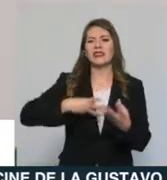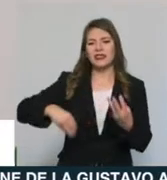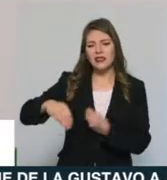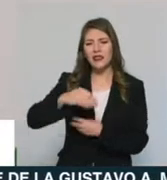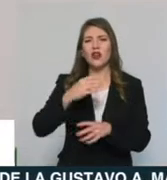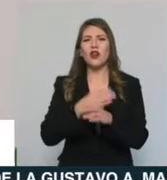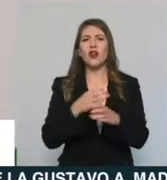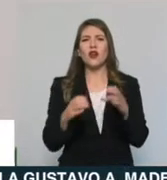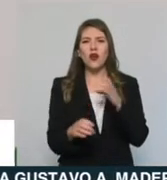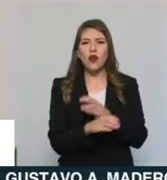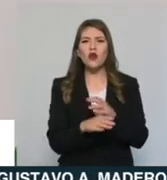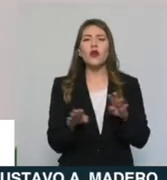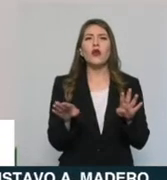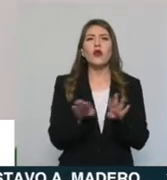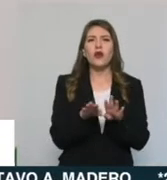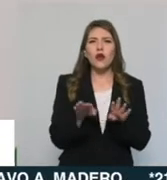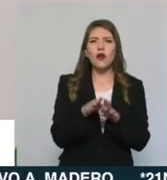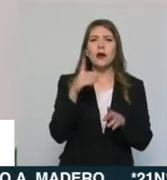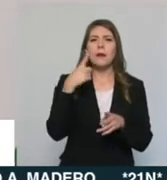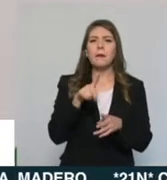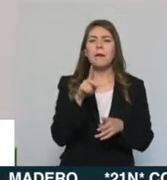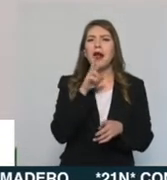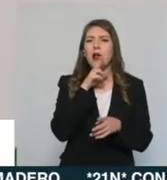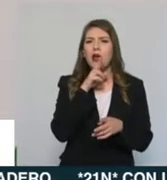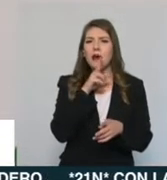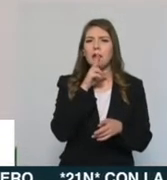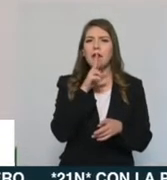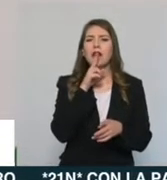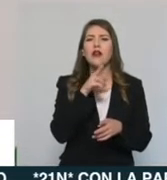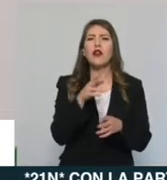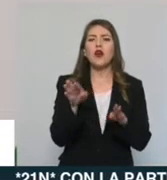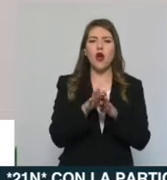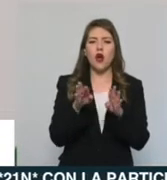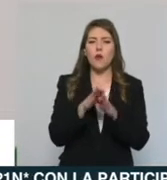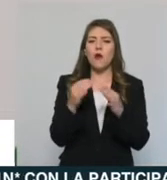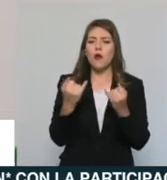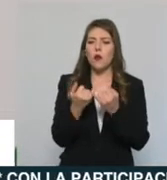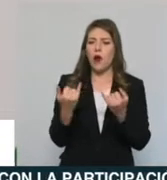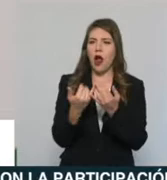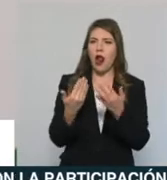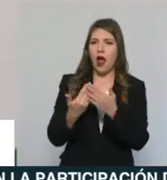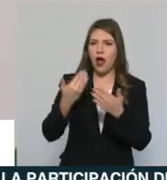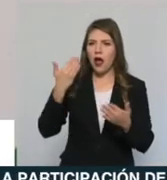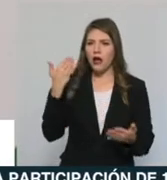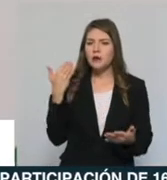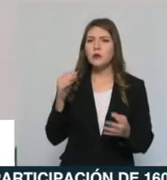reintegrando bajo una lógica de economía circular, como antes comenté, que nos